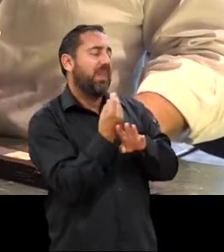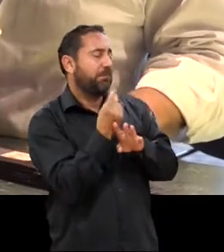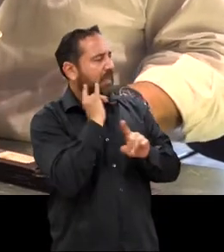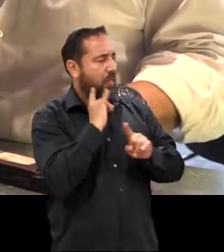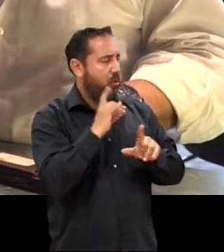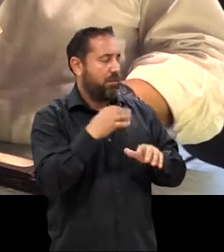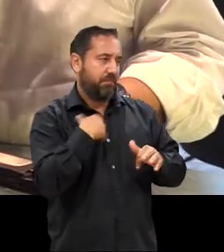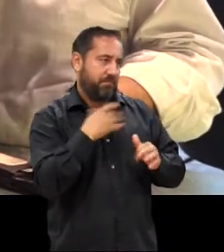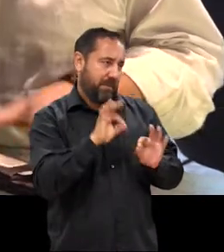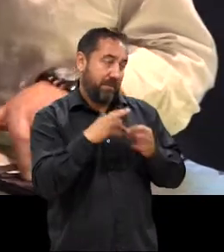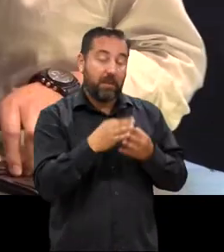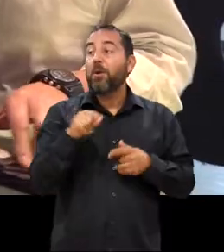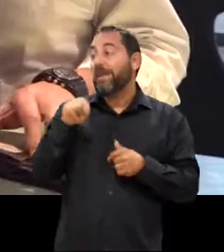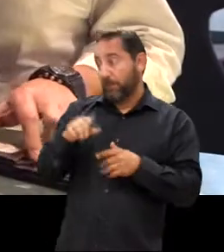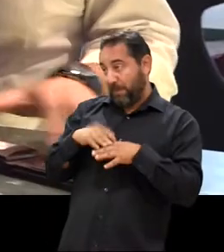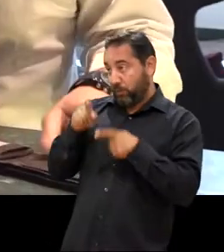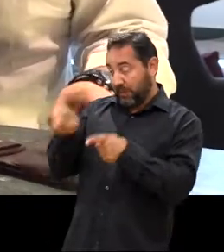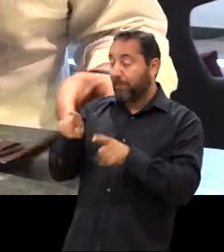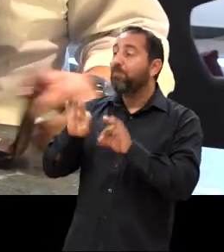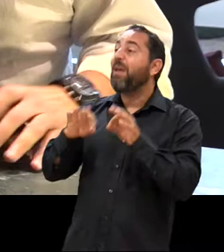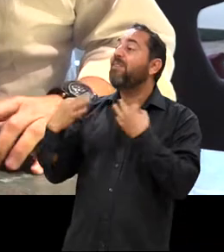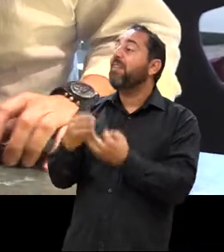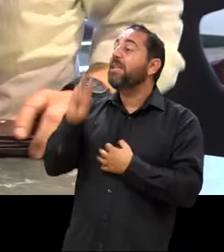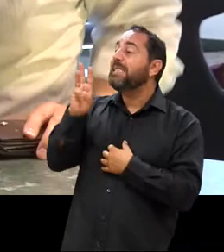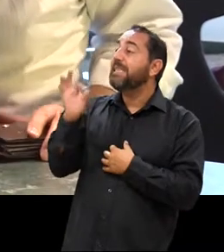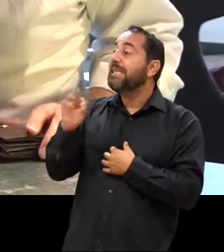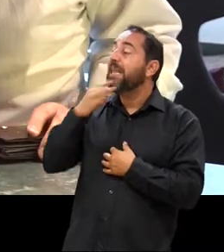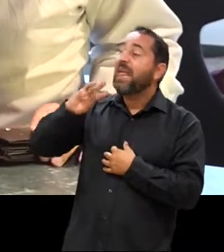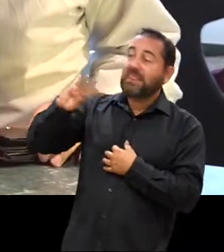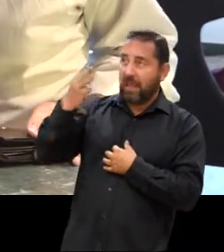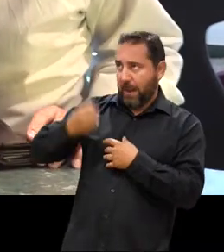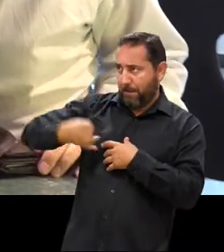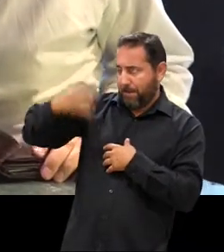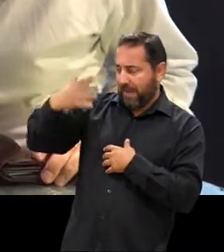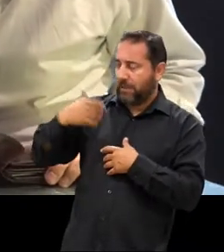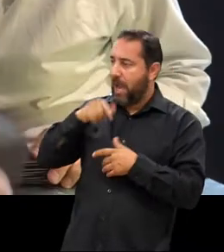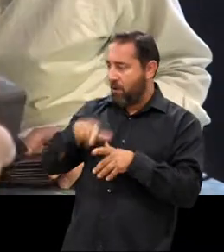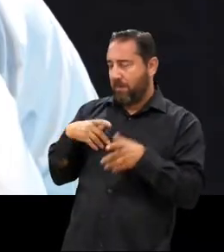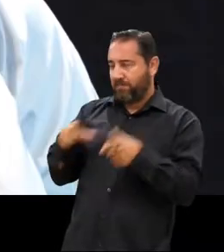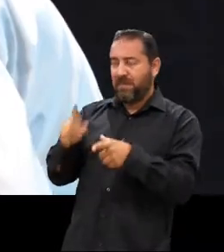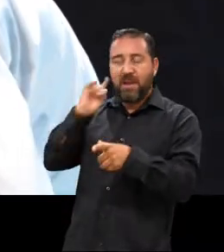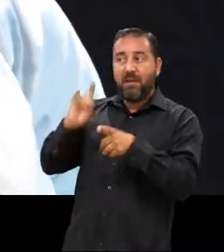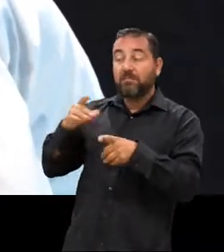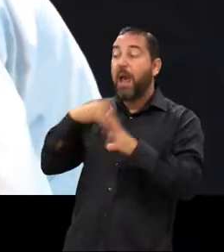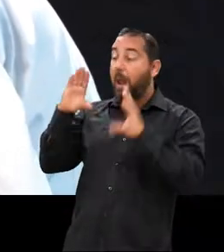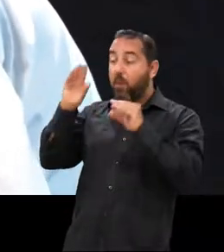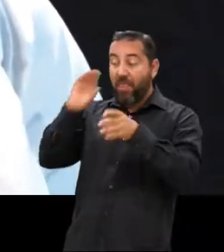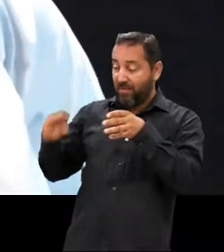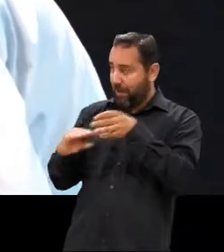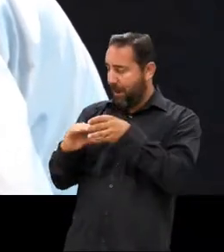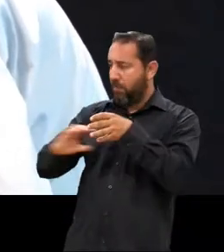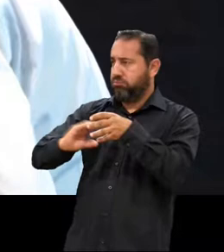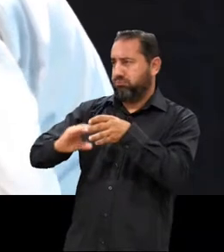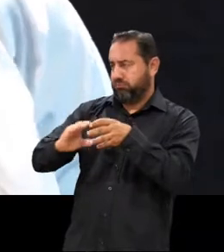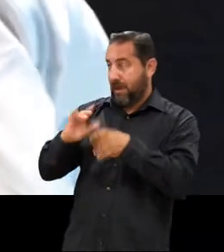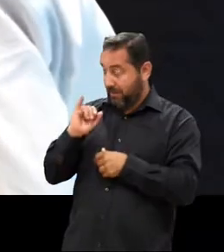Vale, vale, pues esto para usted, habitación 330 en la tercera planta. Y le doy el despertador que se pone debajo de la almohada